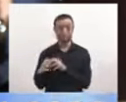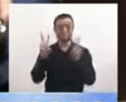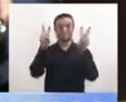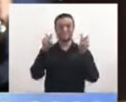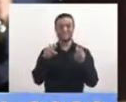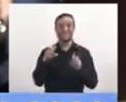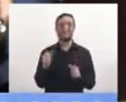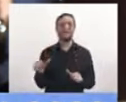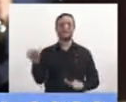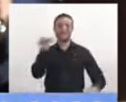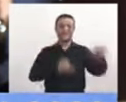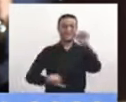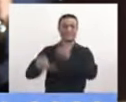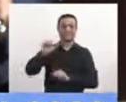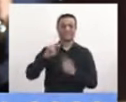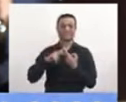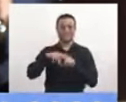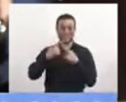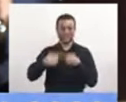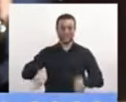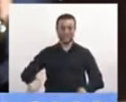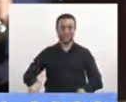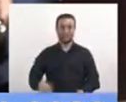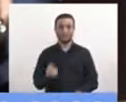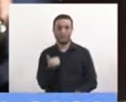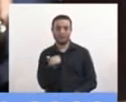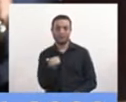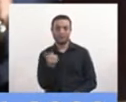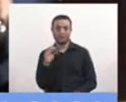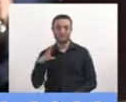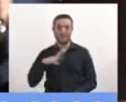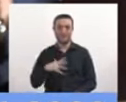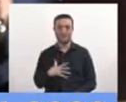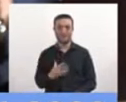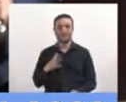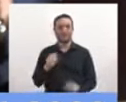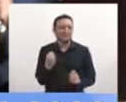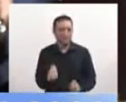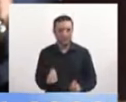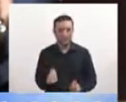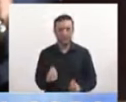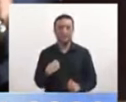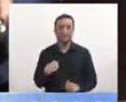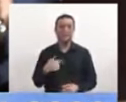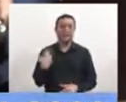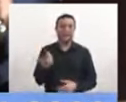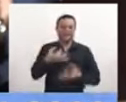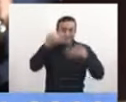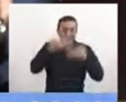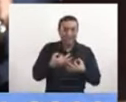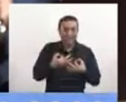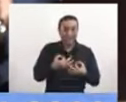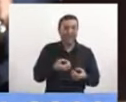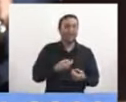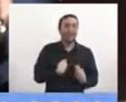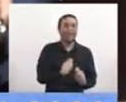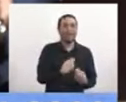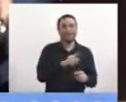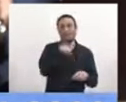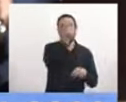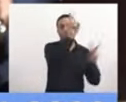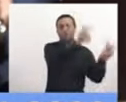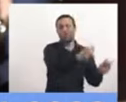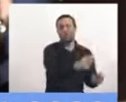lo gastamos en cualquier otra cosa. Y cuando además partidizamos la ciencia y la tecnología, damos